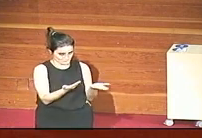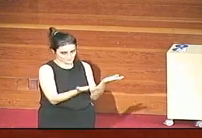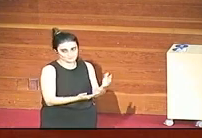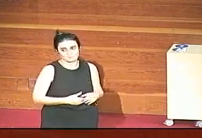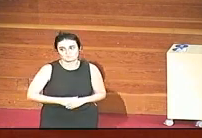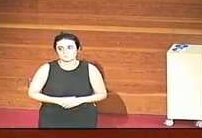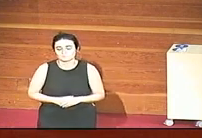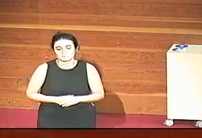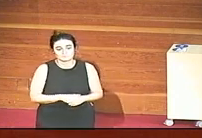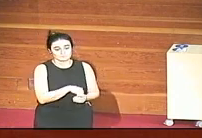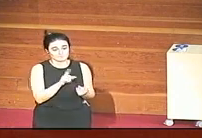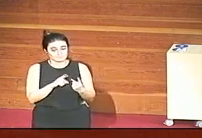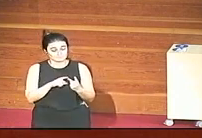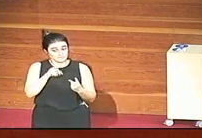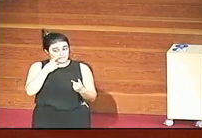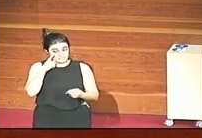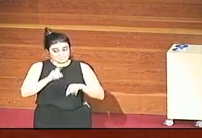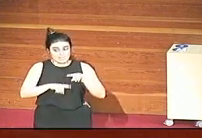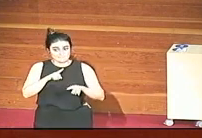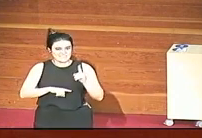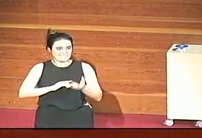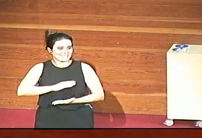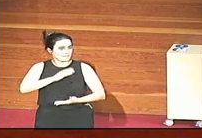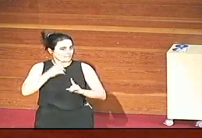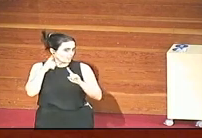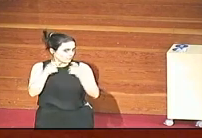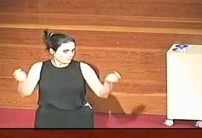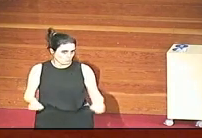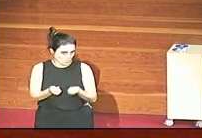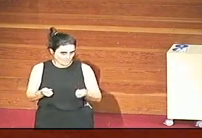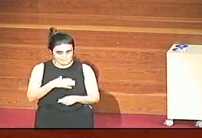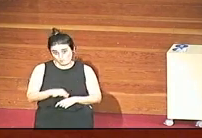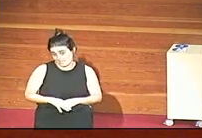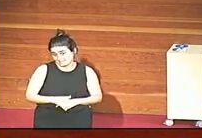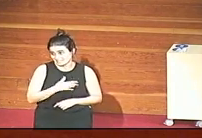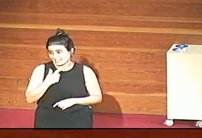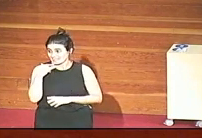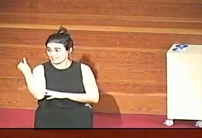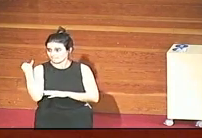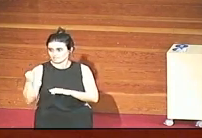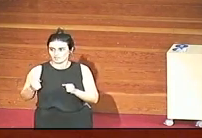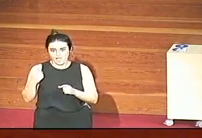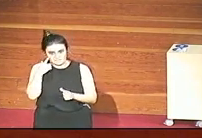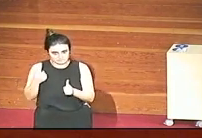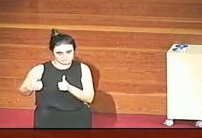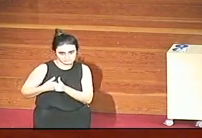la capacidad que tienes de poder publicar eso es decir que tu jefe te avale que tengas ese respaldo